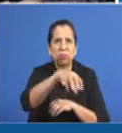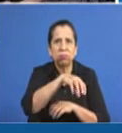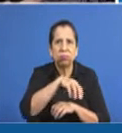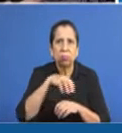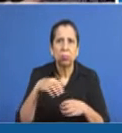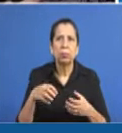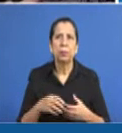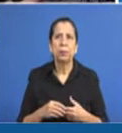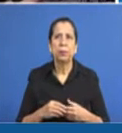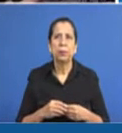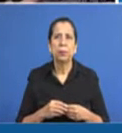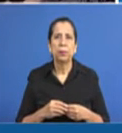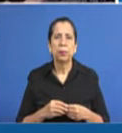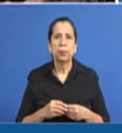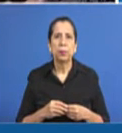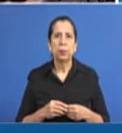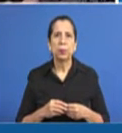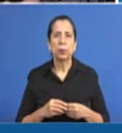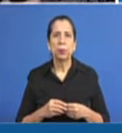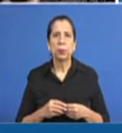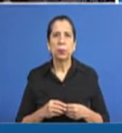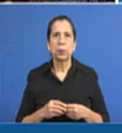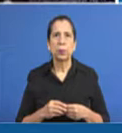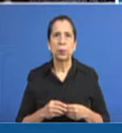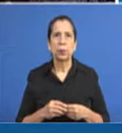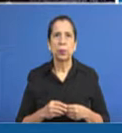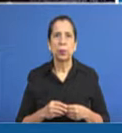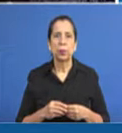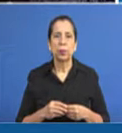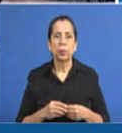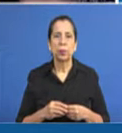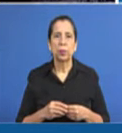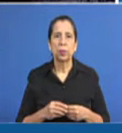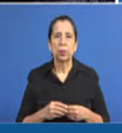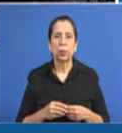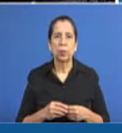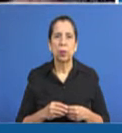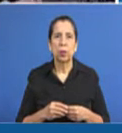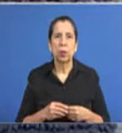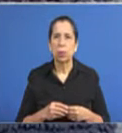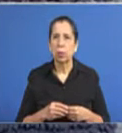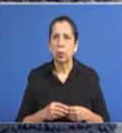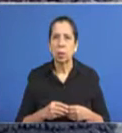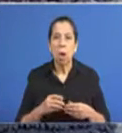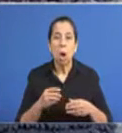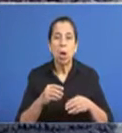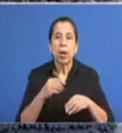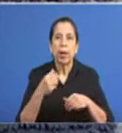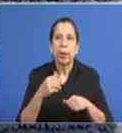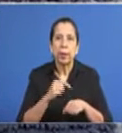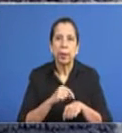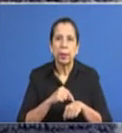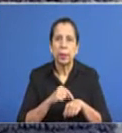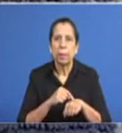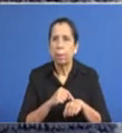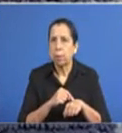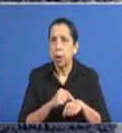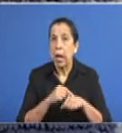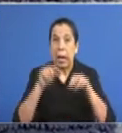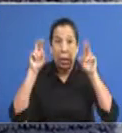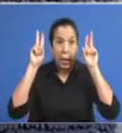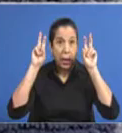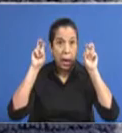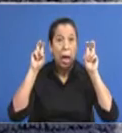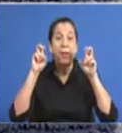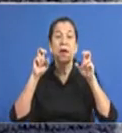a futuro. Bueno, como te mencioné, pues, esto, y como hemos venido escuchando, nos hemos tenido que reinventar y Caja de Ahorros no se va a